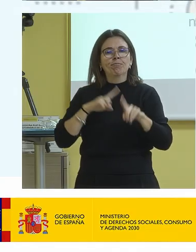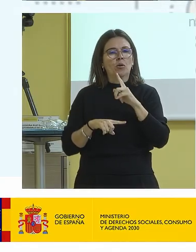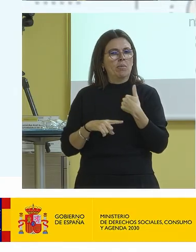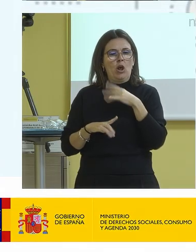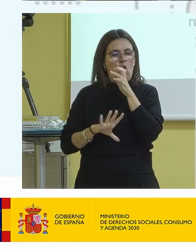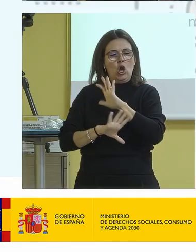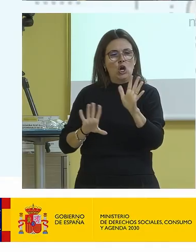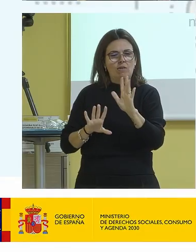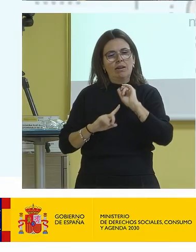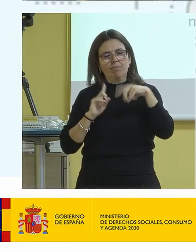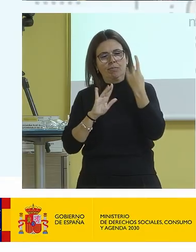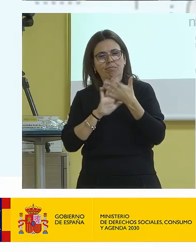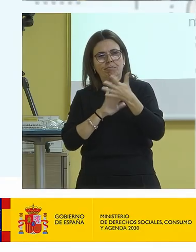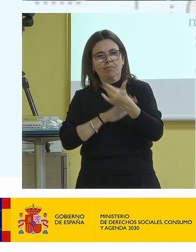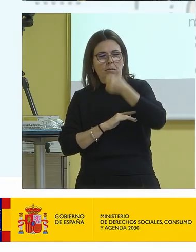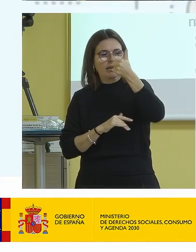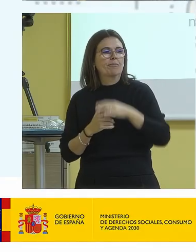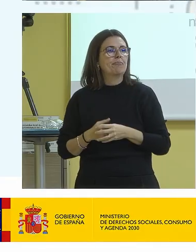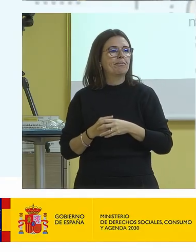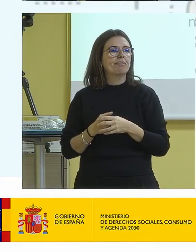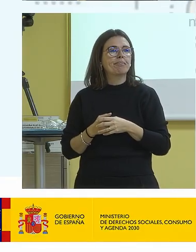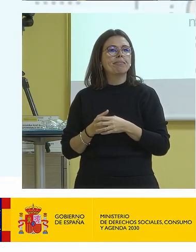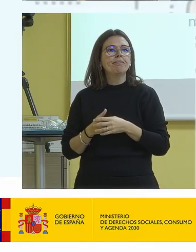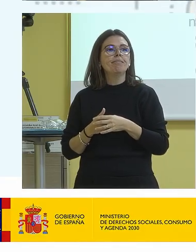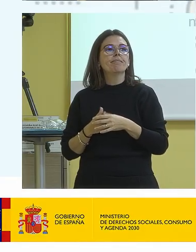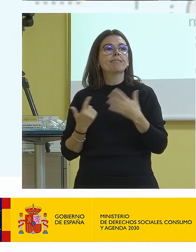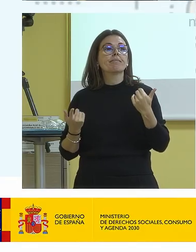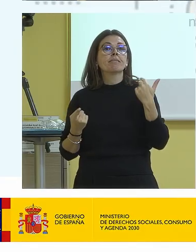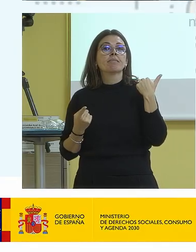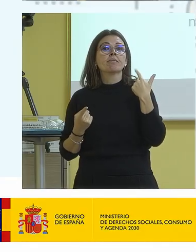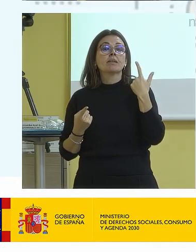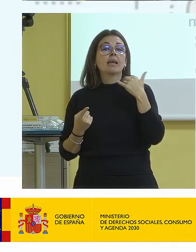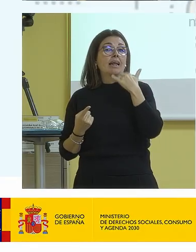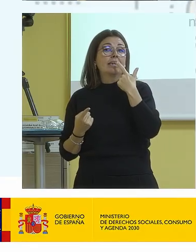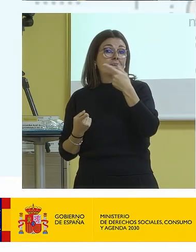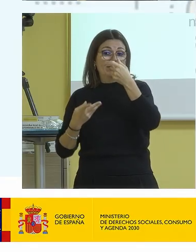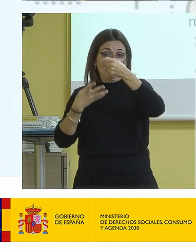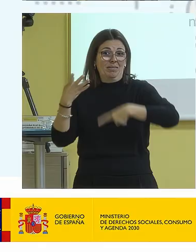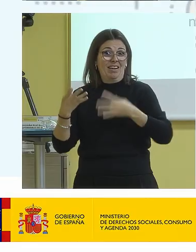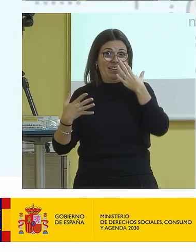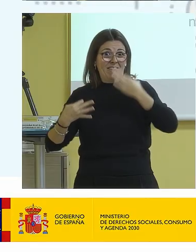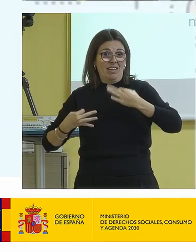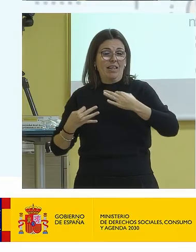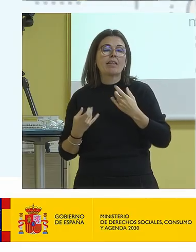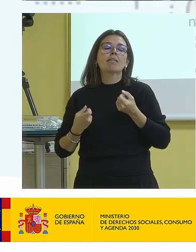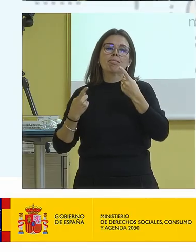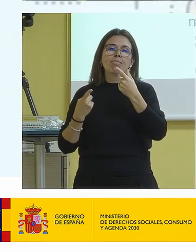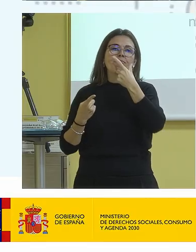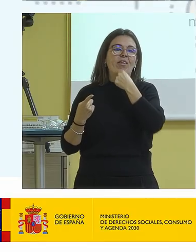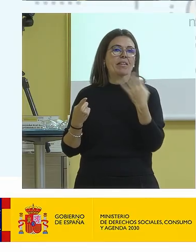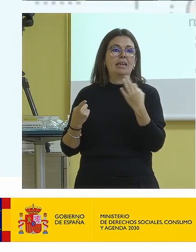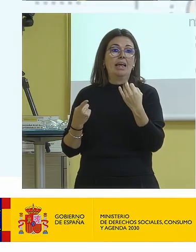a... Luego seguiré con eso. Entonces, este pequeño halo de verdad facilita que algunas de